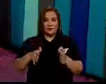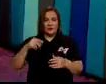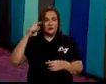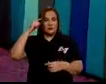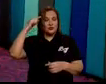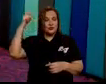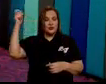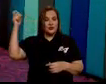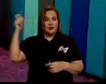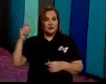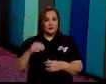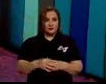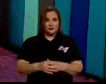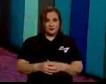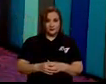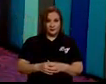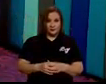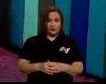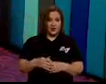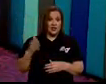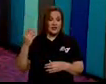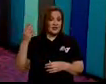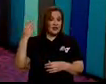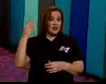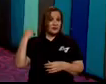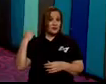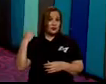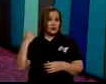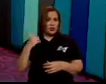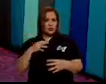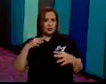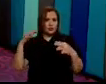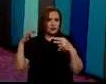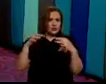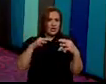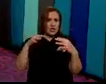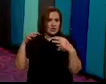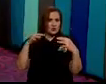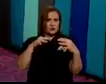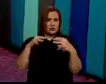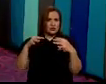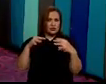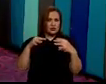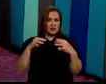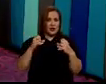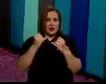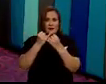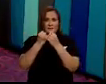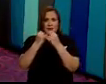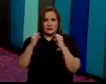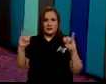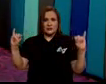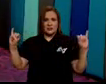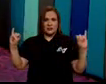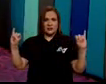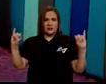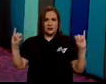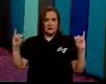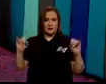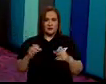pensamiento de aquella época cuando se estaba luchando por ser independiente, por ya